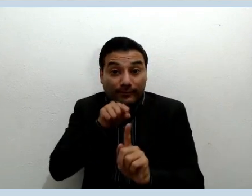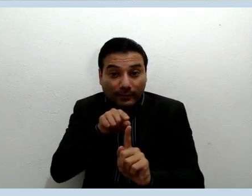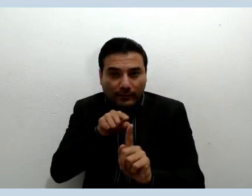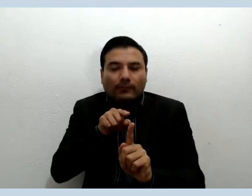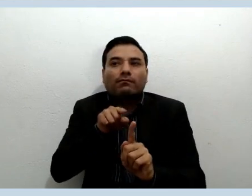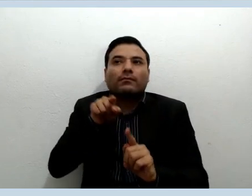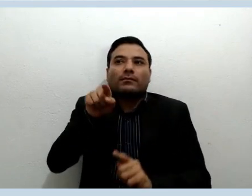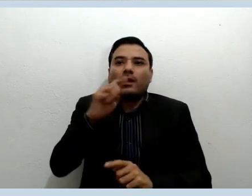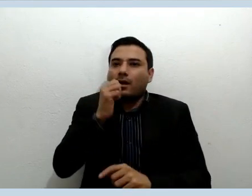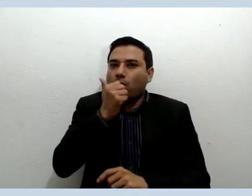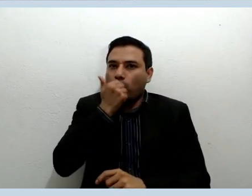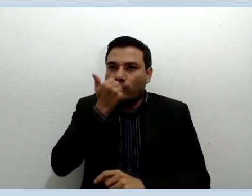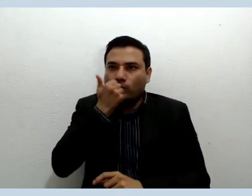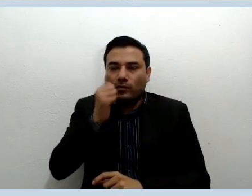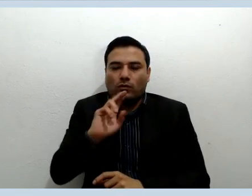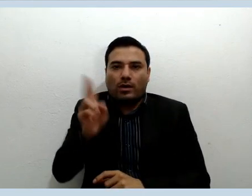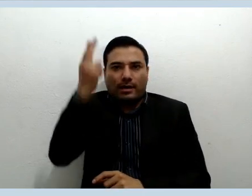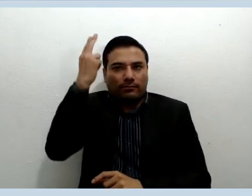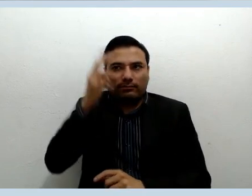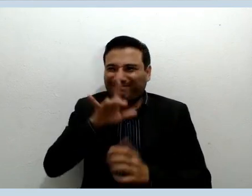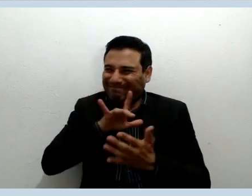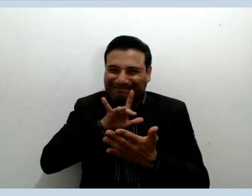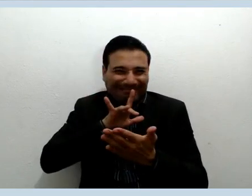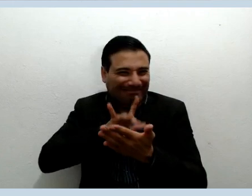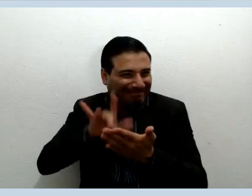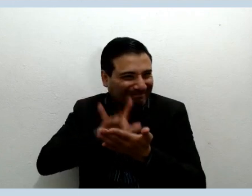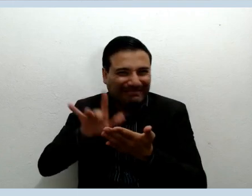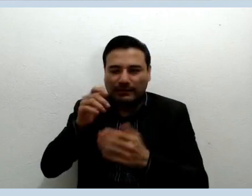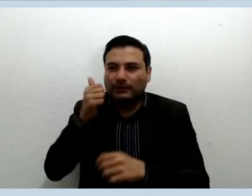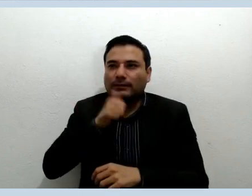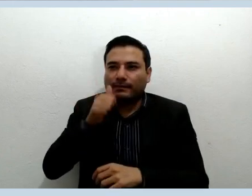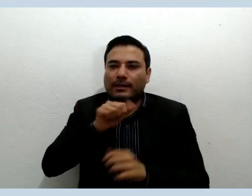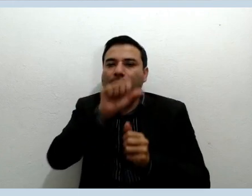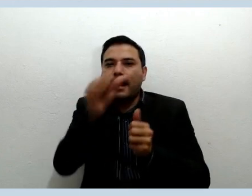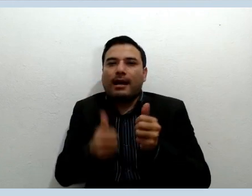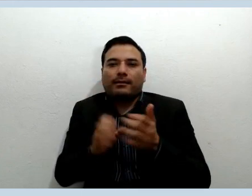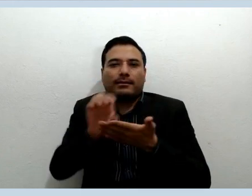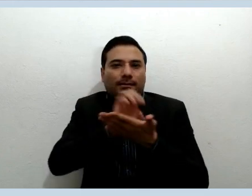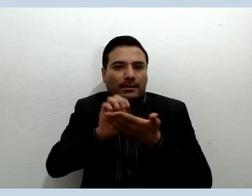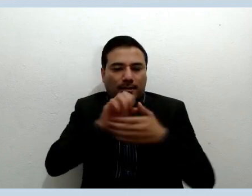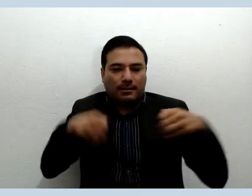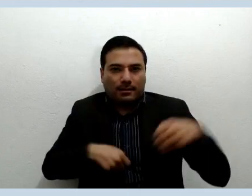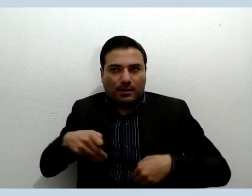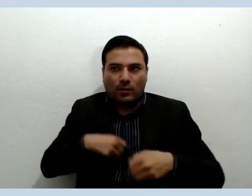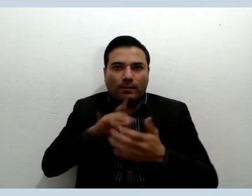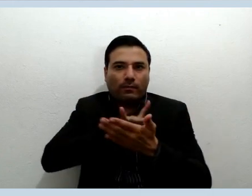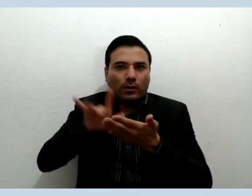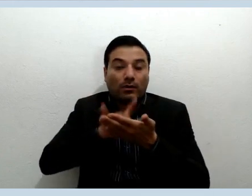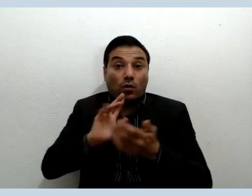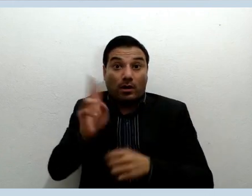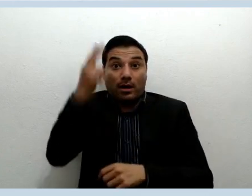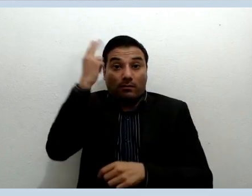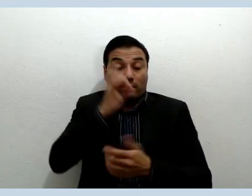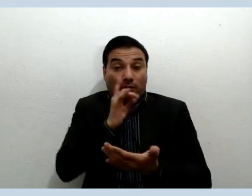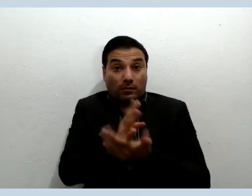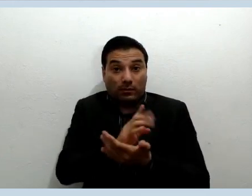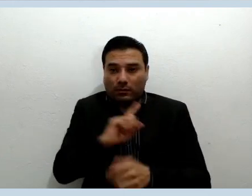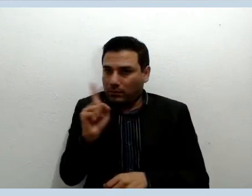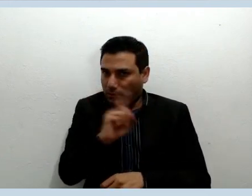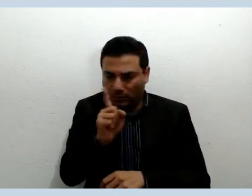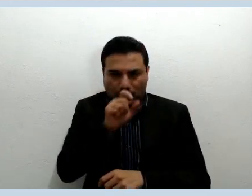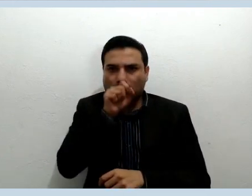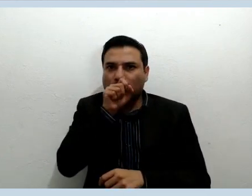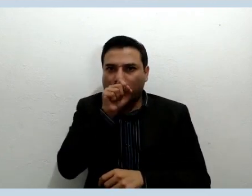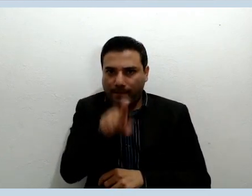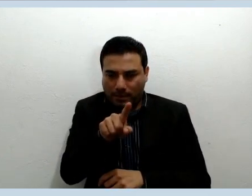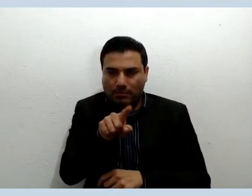estudiantiles de la UNAM de de artes escénicas de pero también no solo las de la UNAM eh También